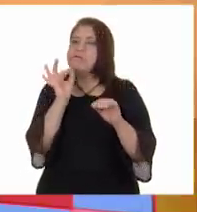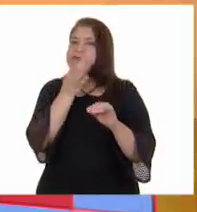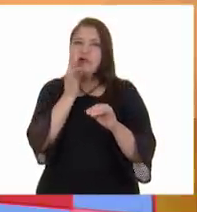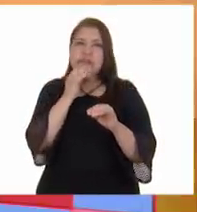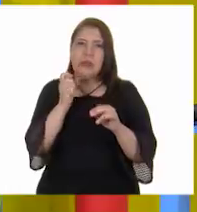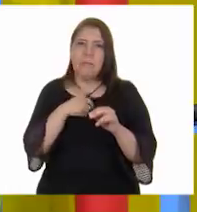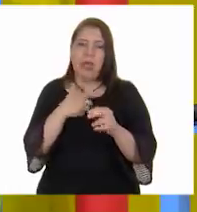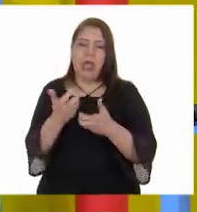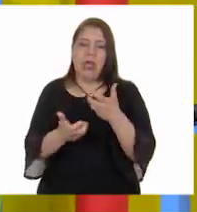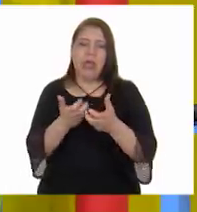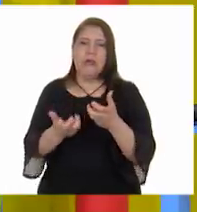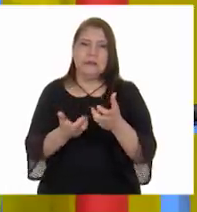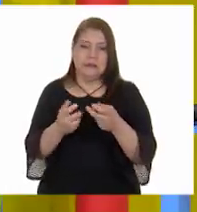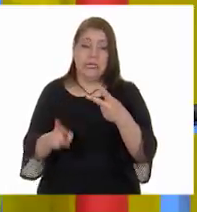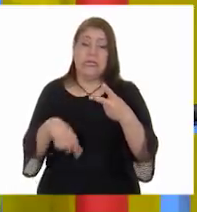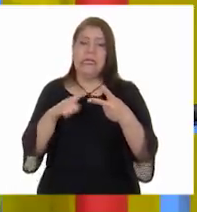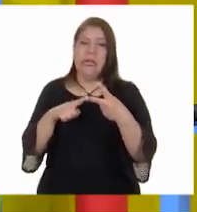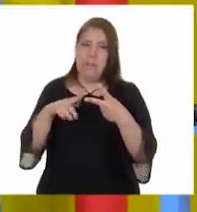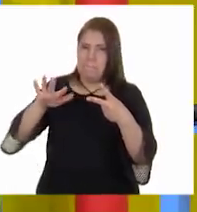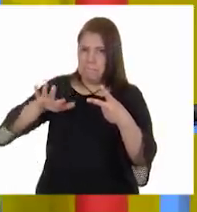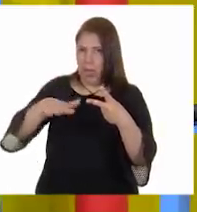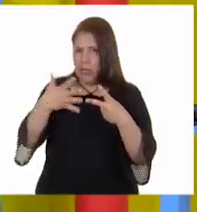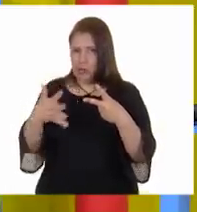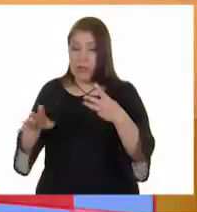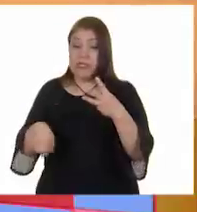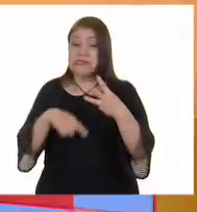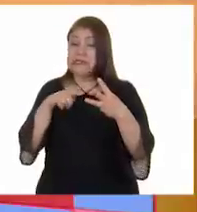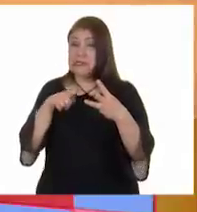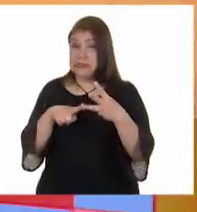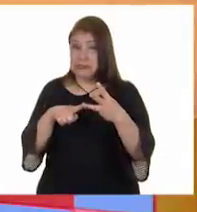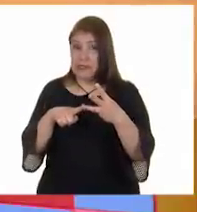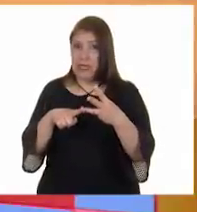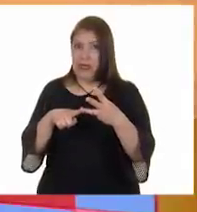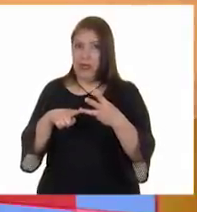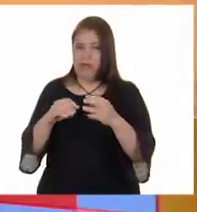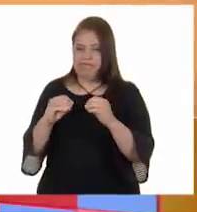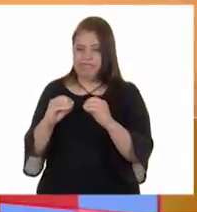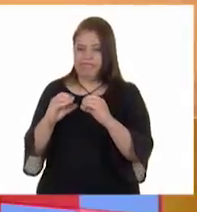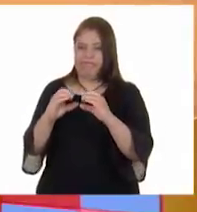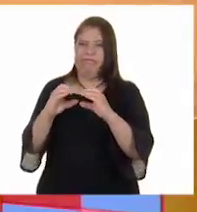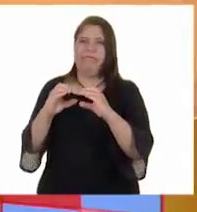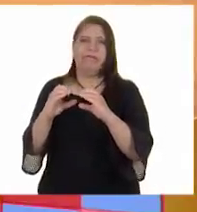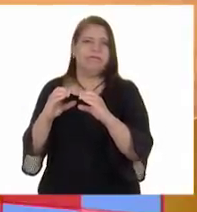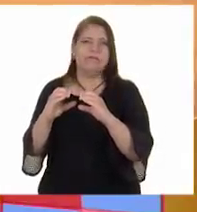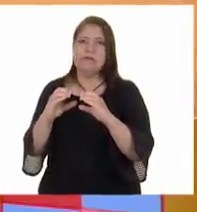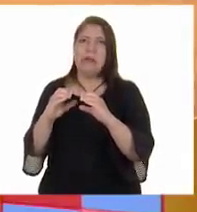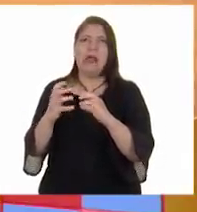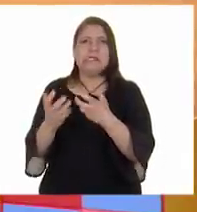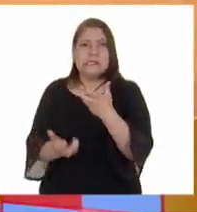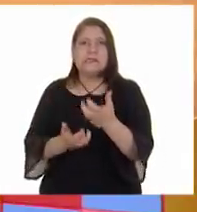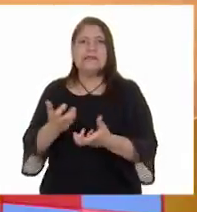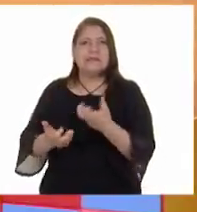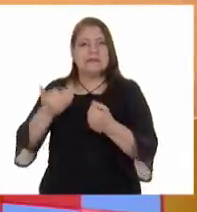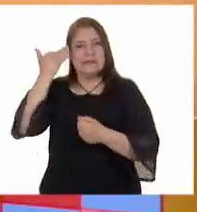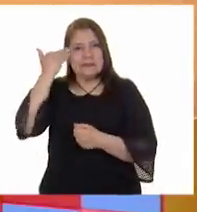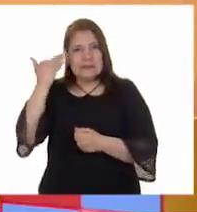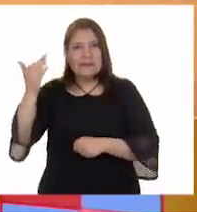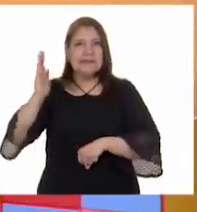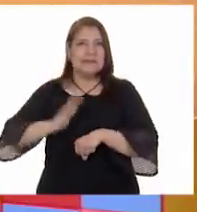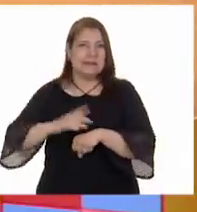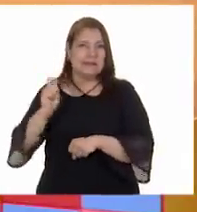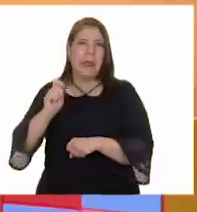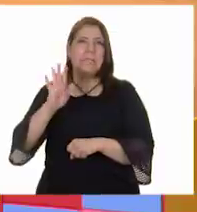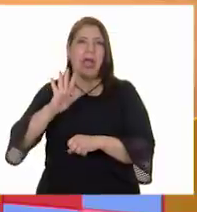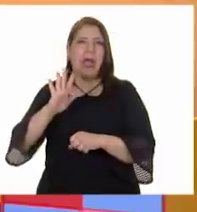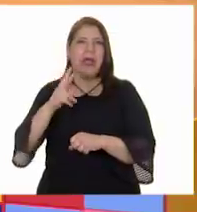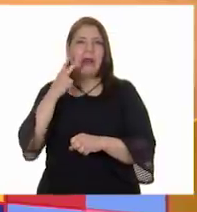cocerse. La mezcla 2, más o menos. Pero la mezcla 3, que estaba muy apelmazada, tardó muchísimo en cocerse. Se veía hasta como